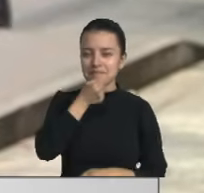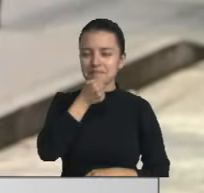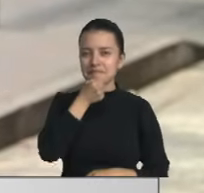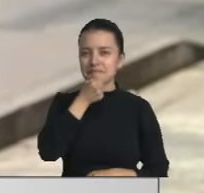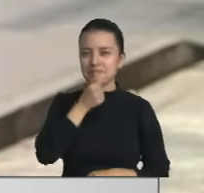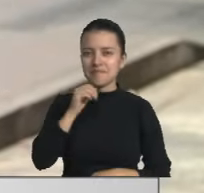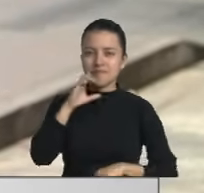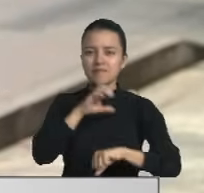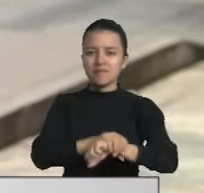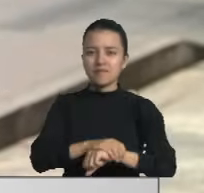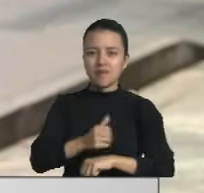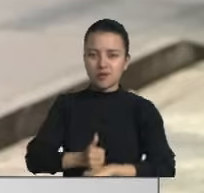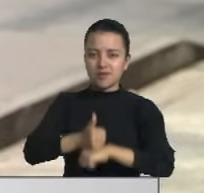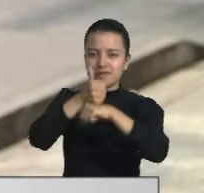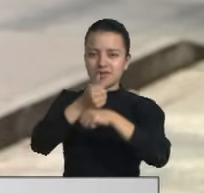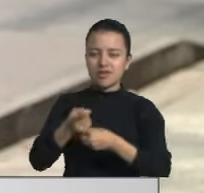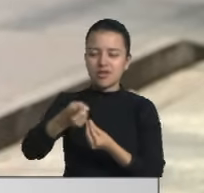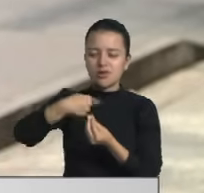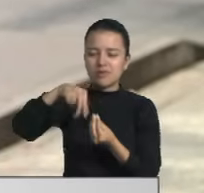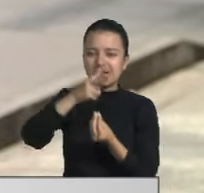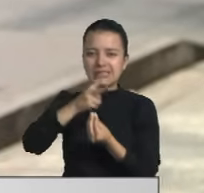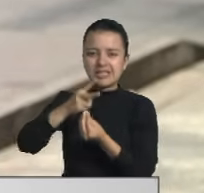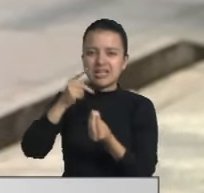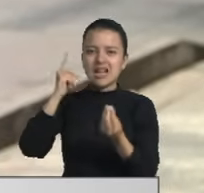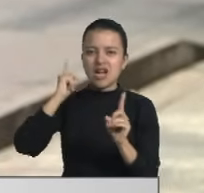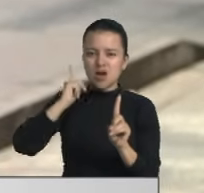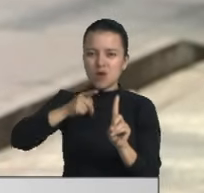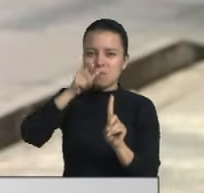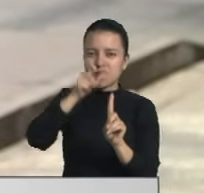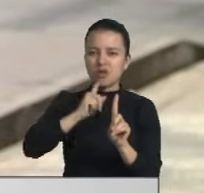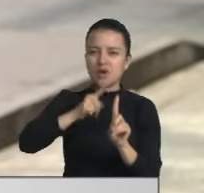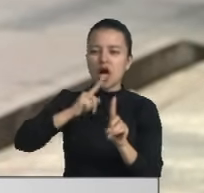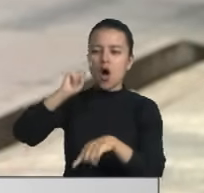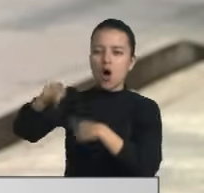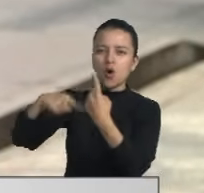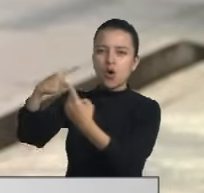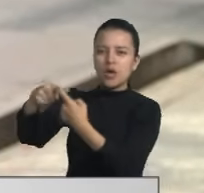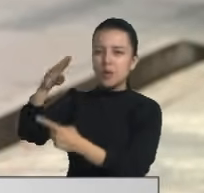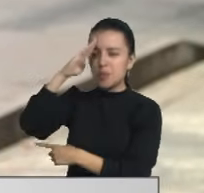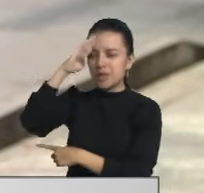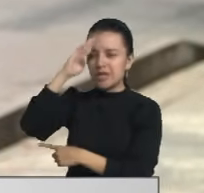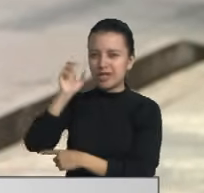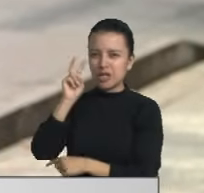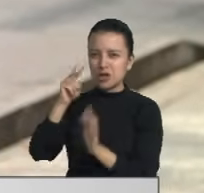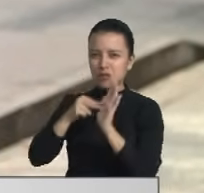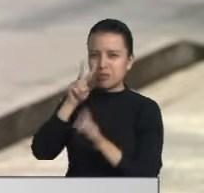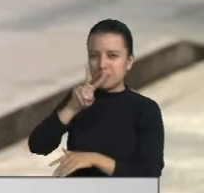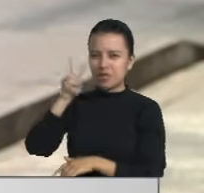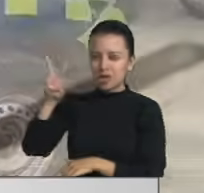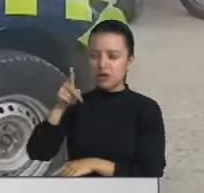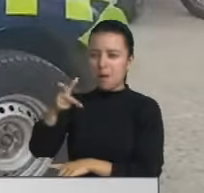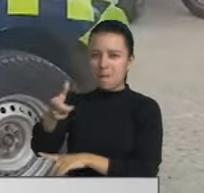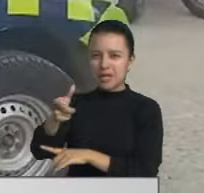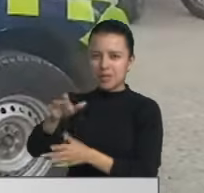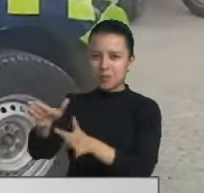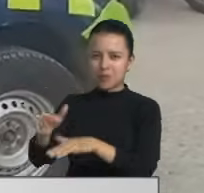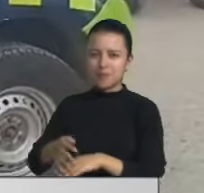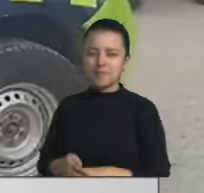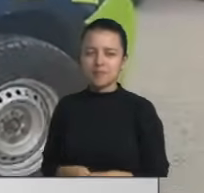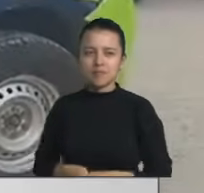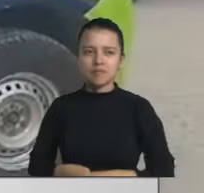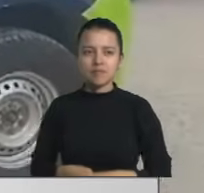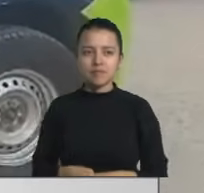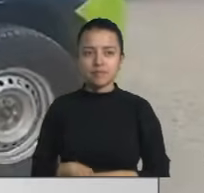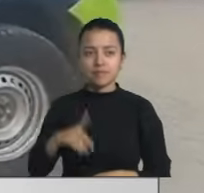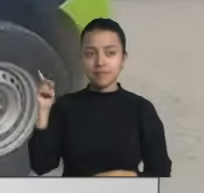Golfo por el asesinato de un patrullero de la policía en el Carmen de Bolívar en el año 2022.